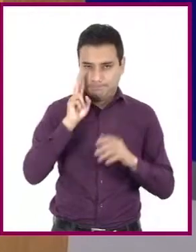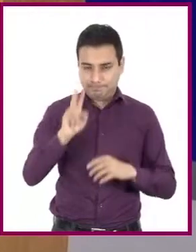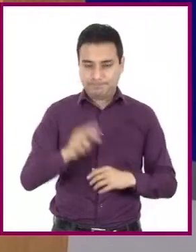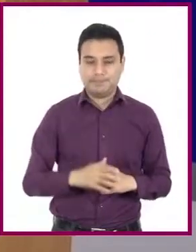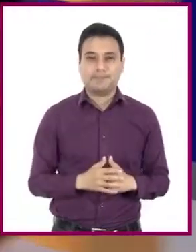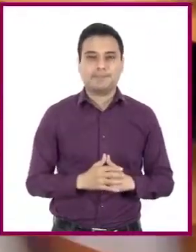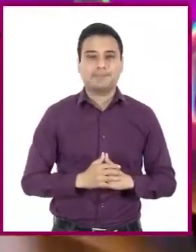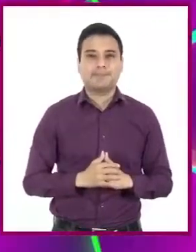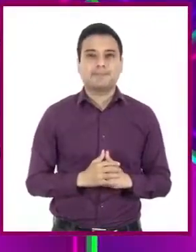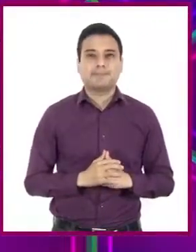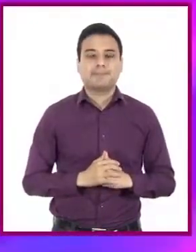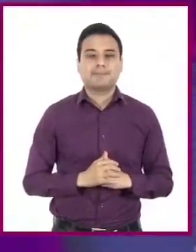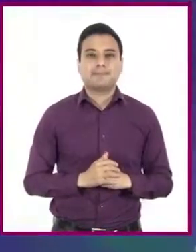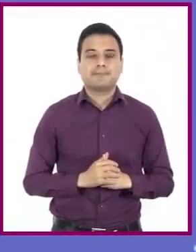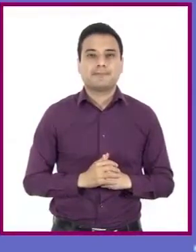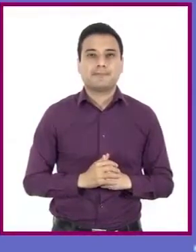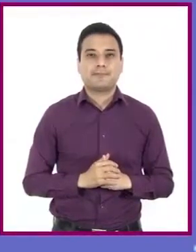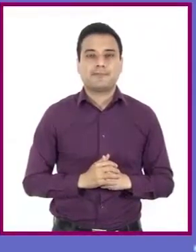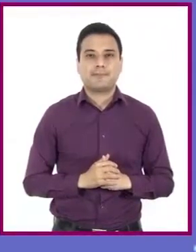claro.